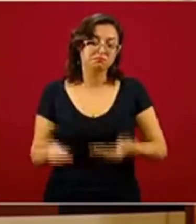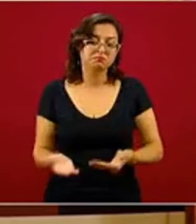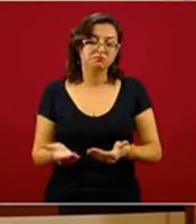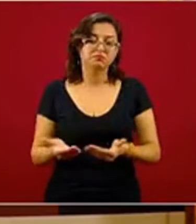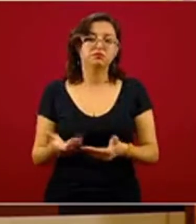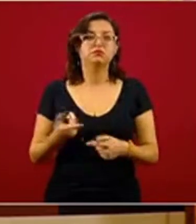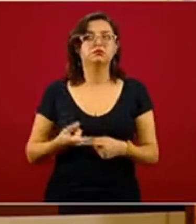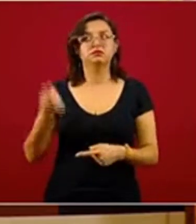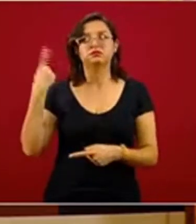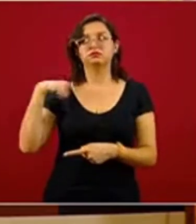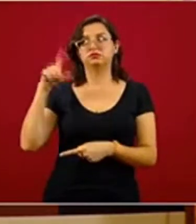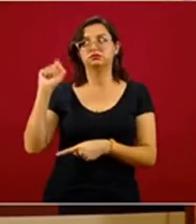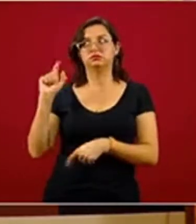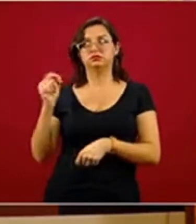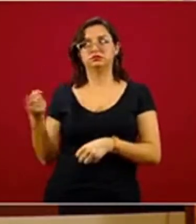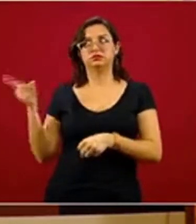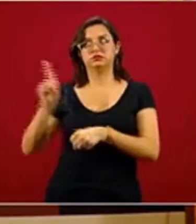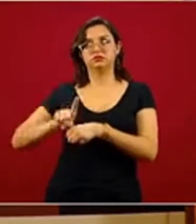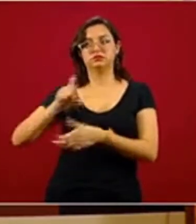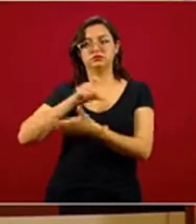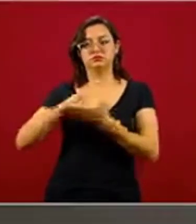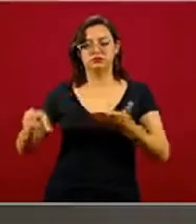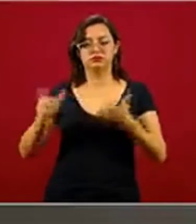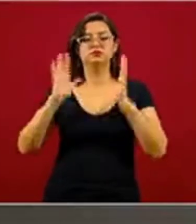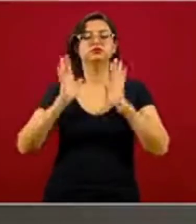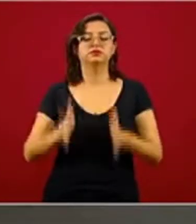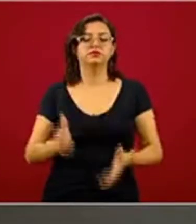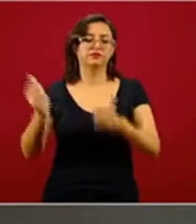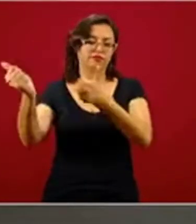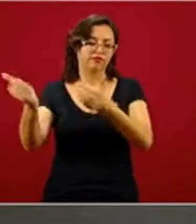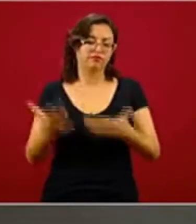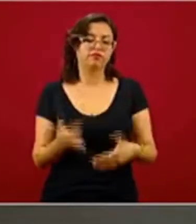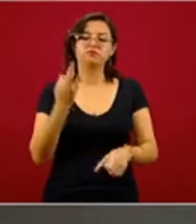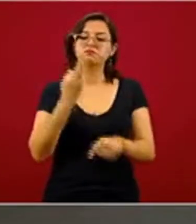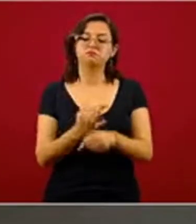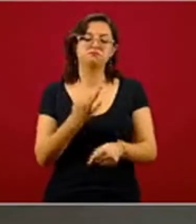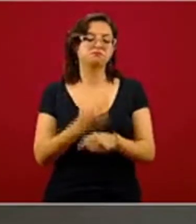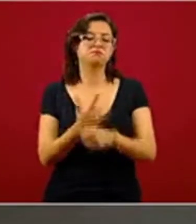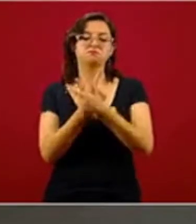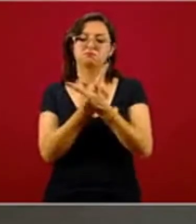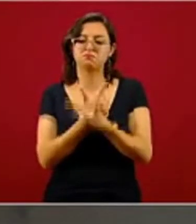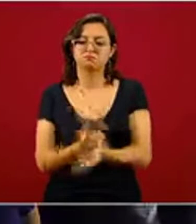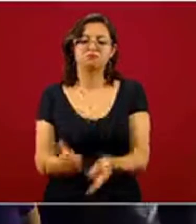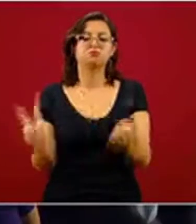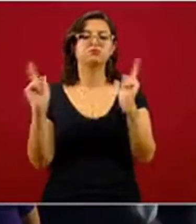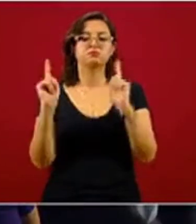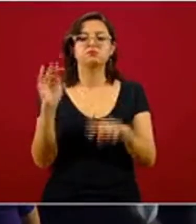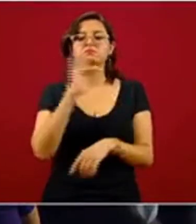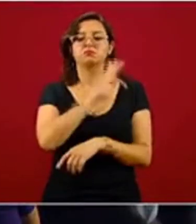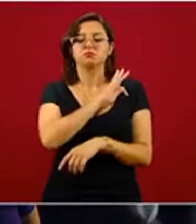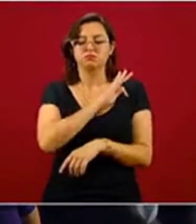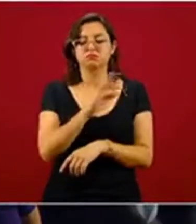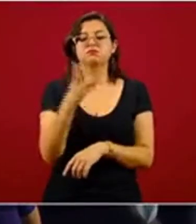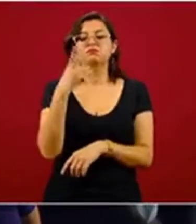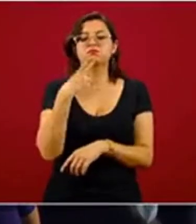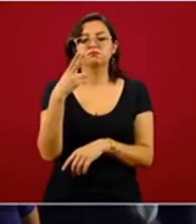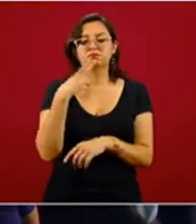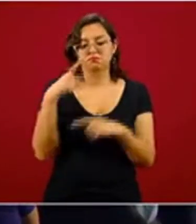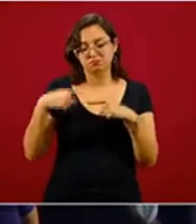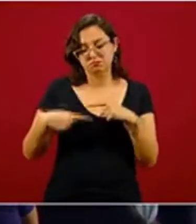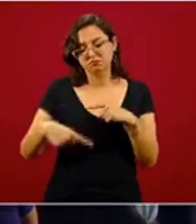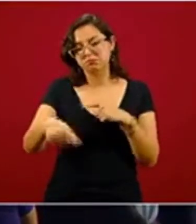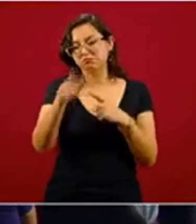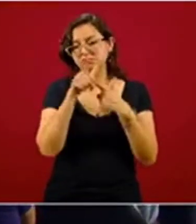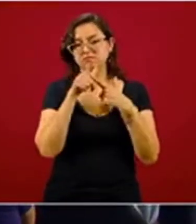fecha, hace 20 días. Entonces, todo este total de pruebas está ahora disponible para que pueda ser precisamente utilizada en toda la red